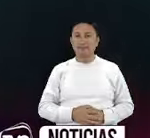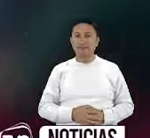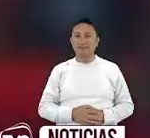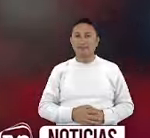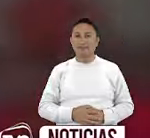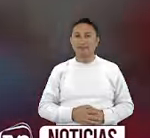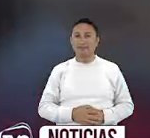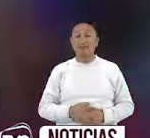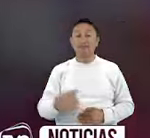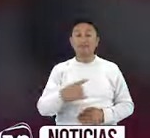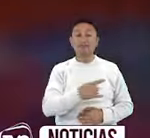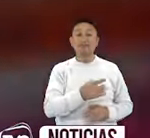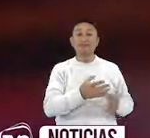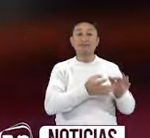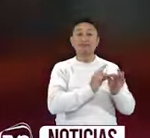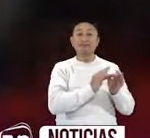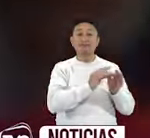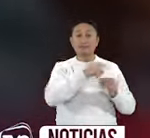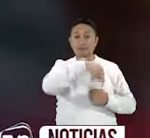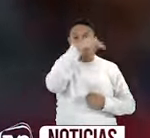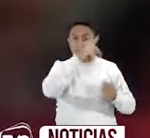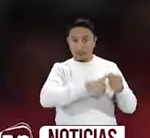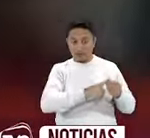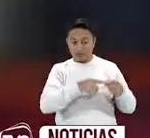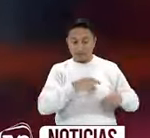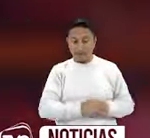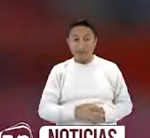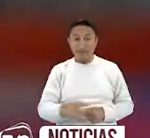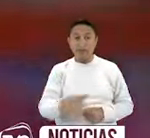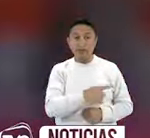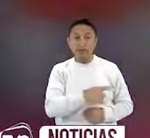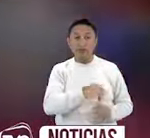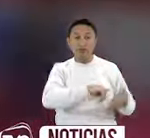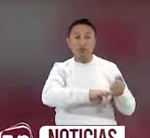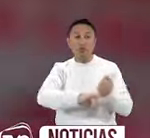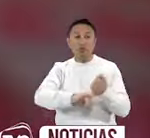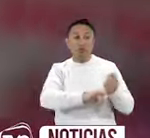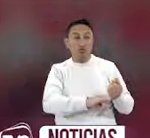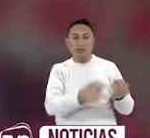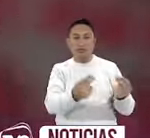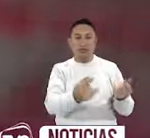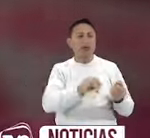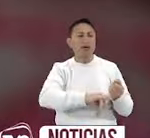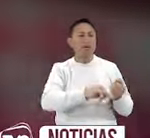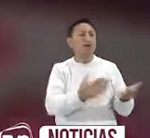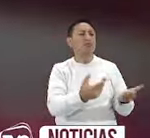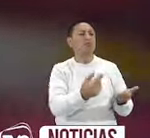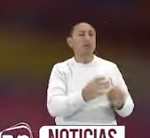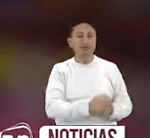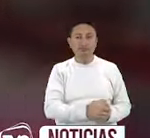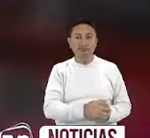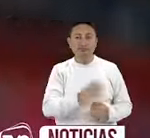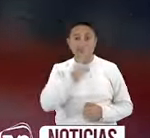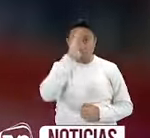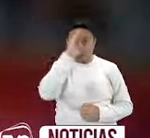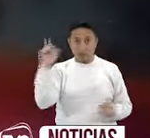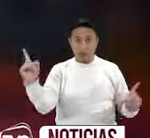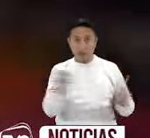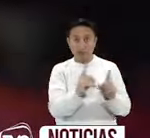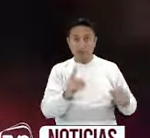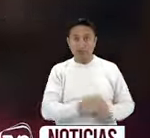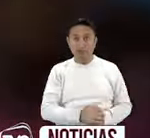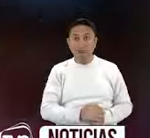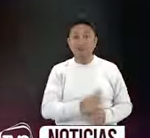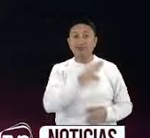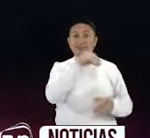Calderón, norte de Quito. Las apuestas estaban a flor de piel hasta que les cayó la policía. En la gallera repleta,